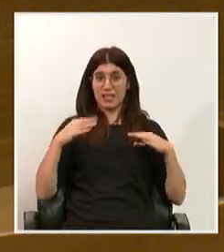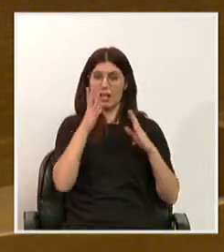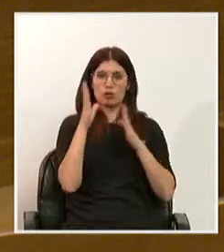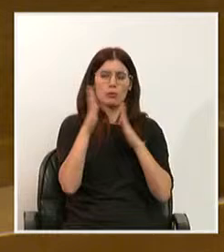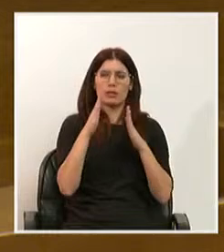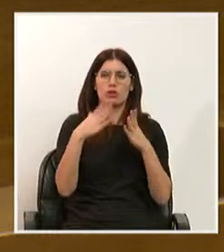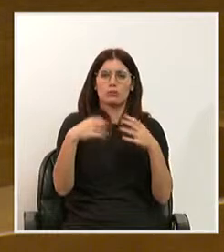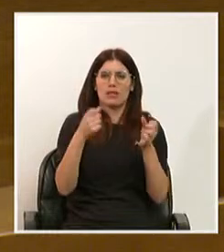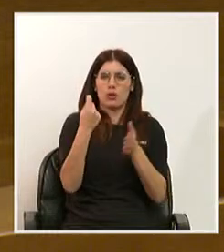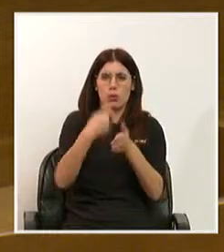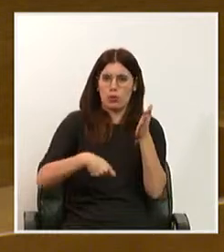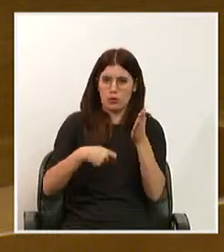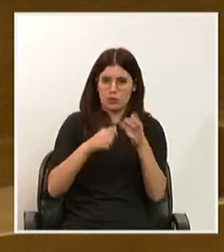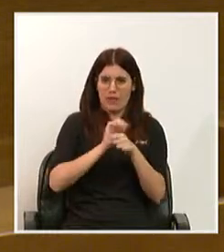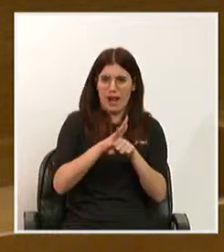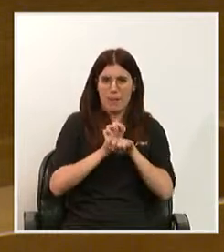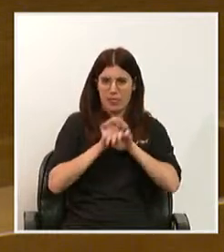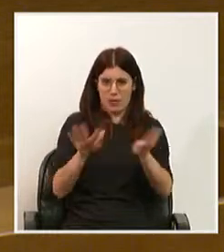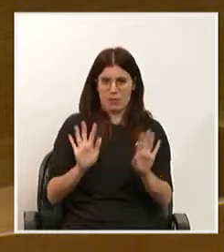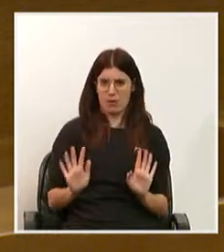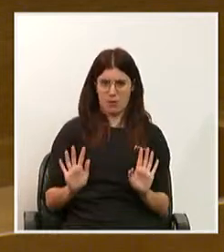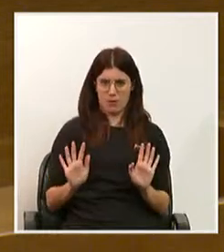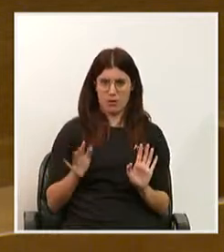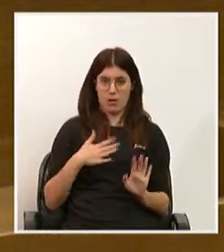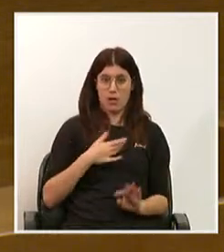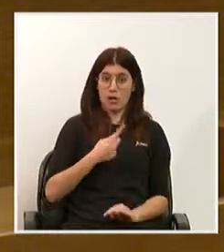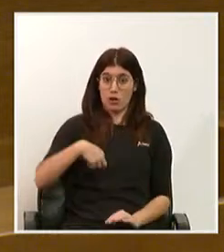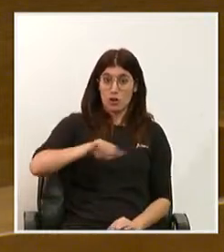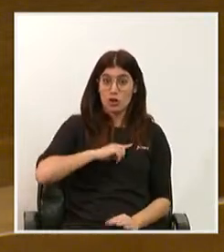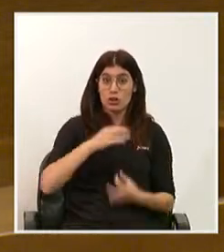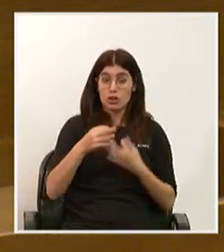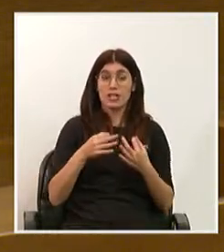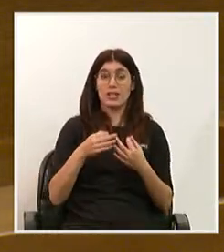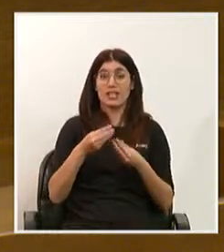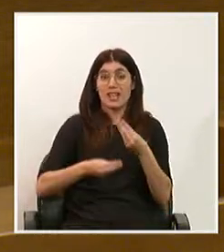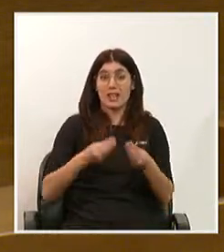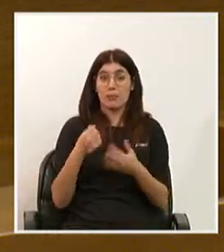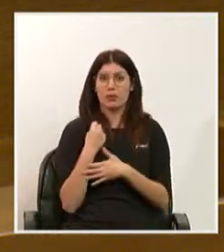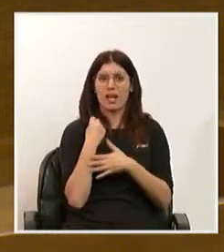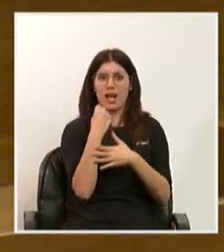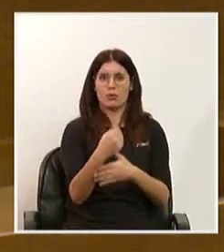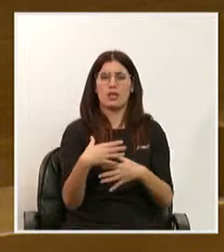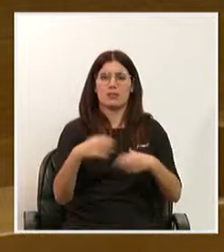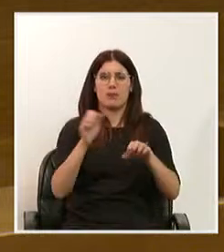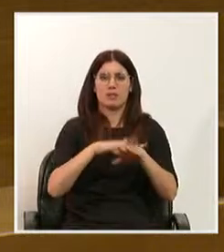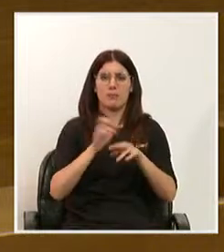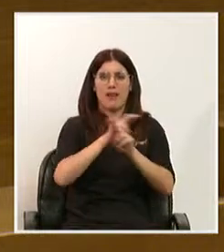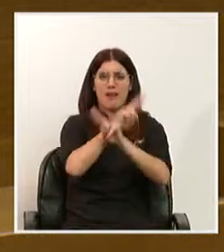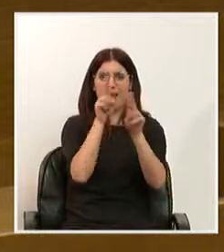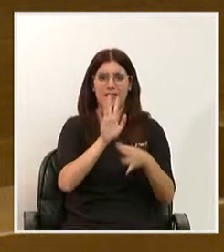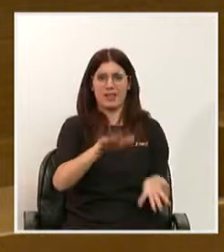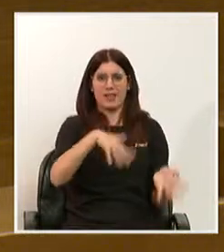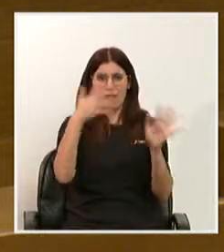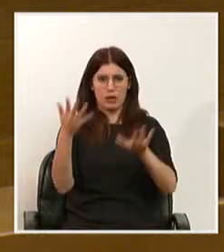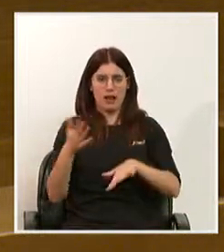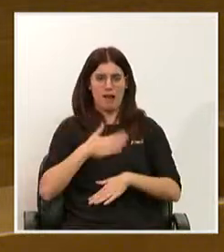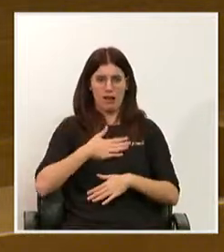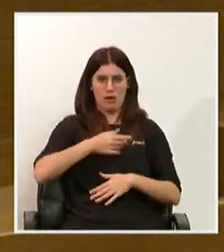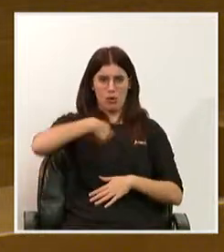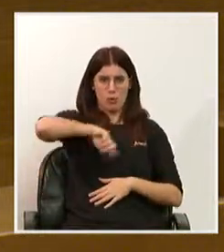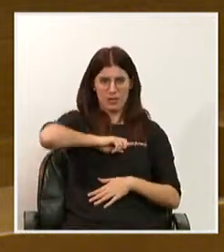pandemia el que f f generar audes que a la internacional dees empreses